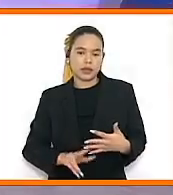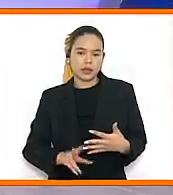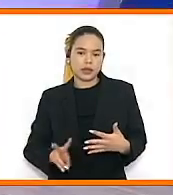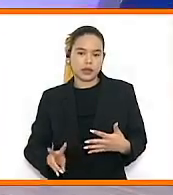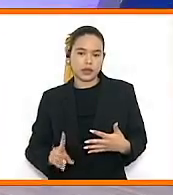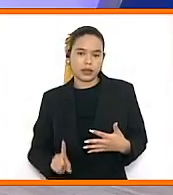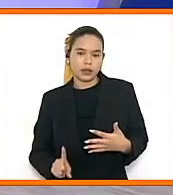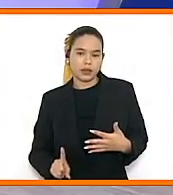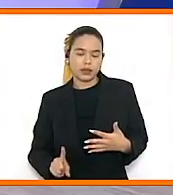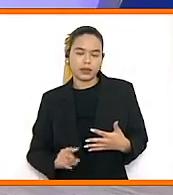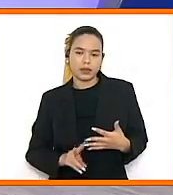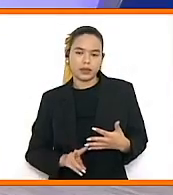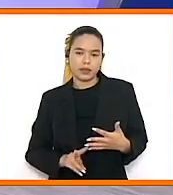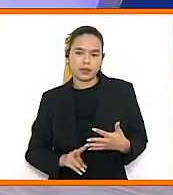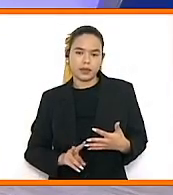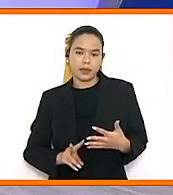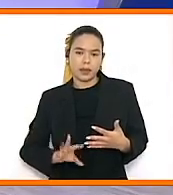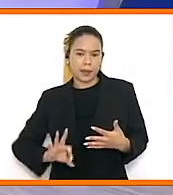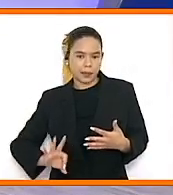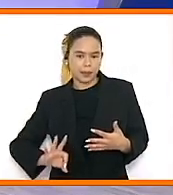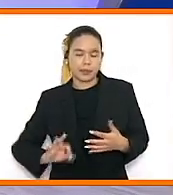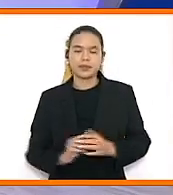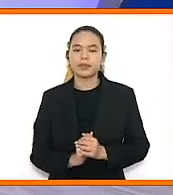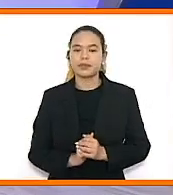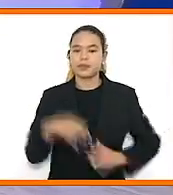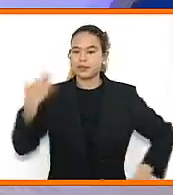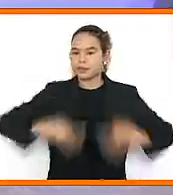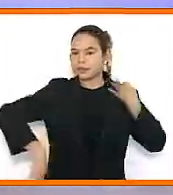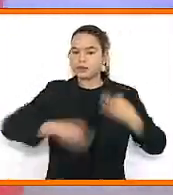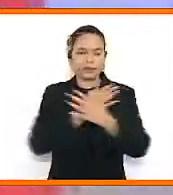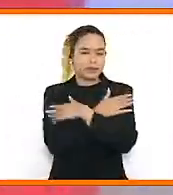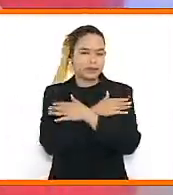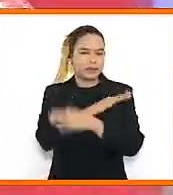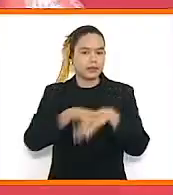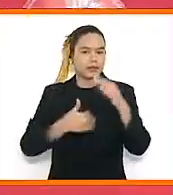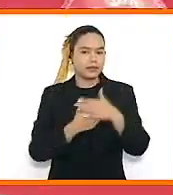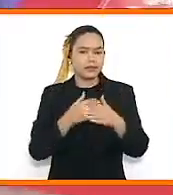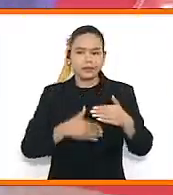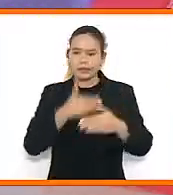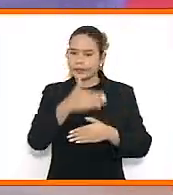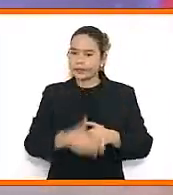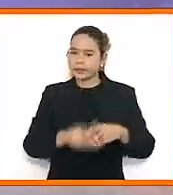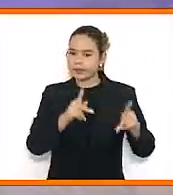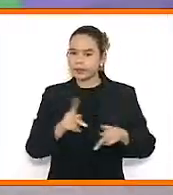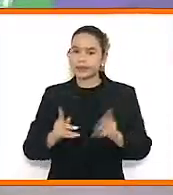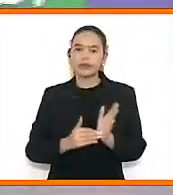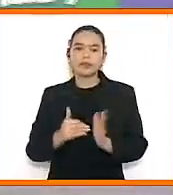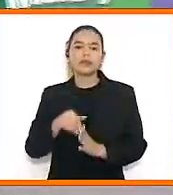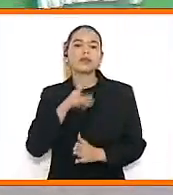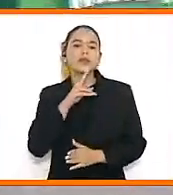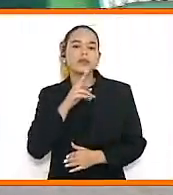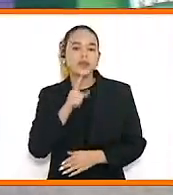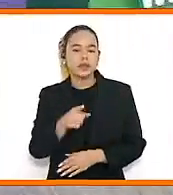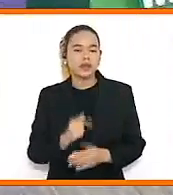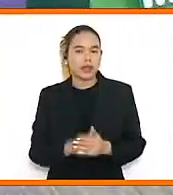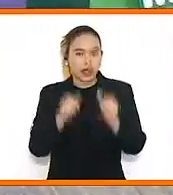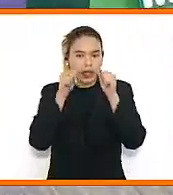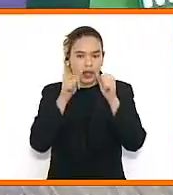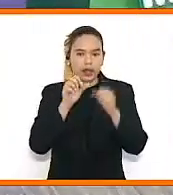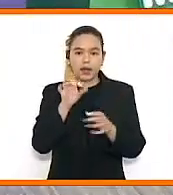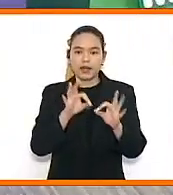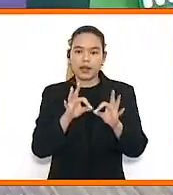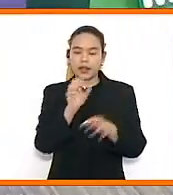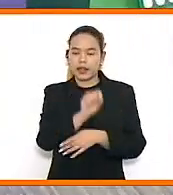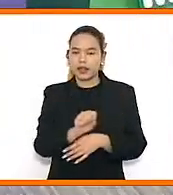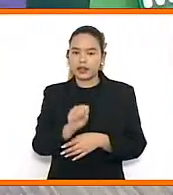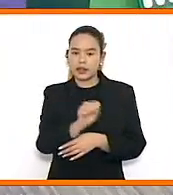y 29. Muchas felicidades. Espero tengamos un próximo millonario en Honduras y los esperamos este sábado 14